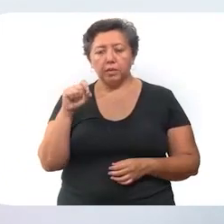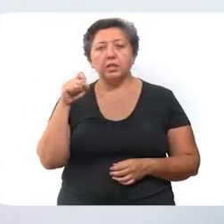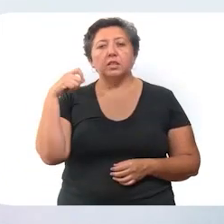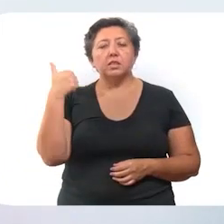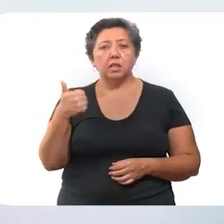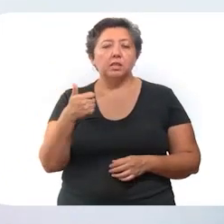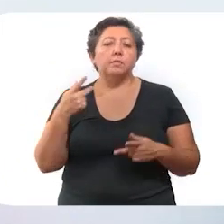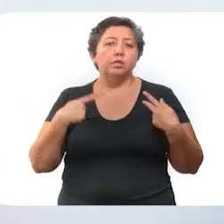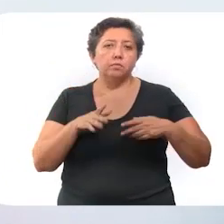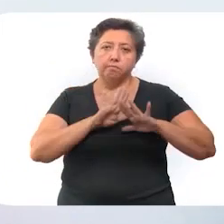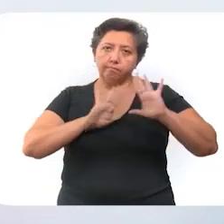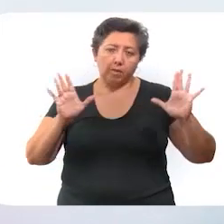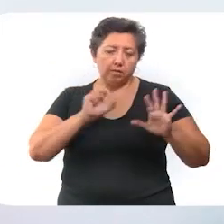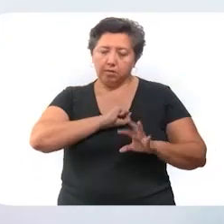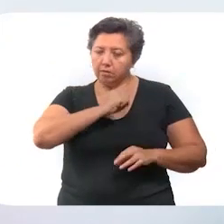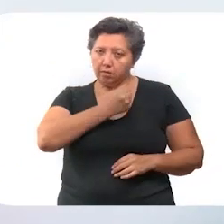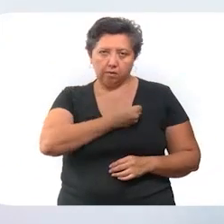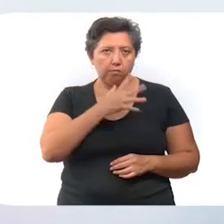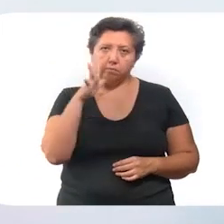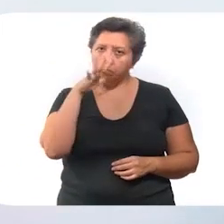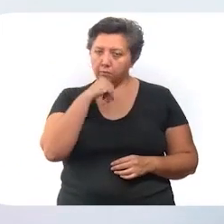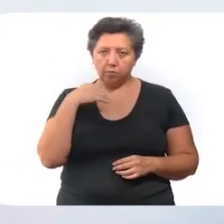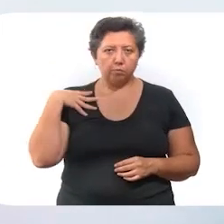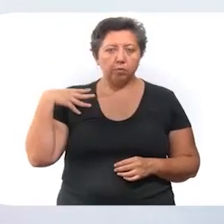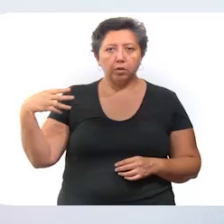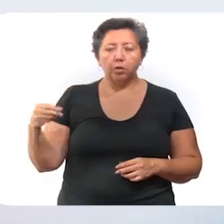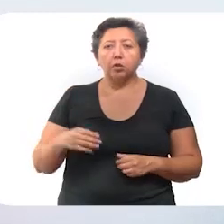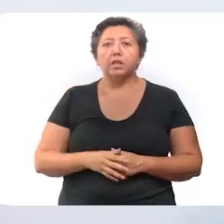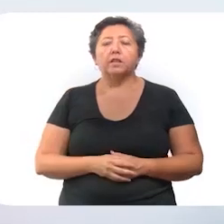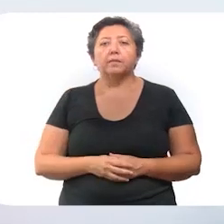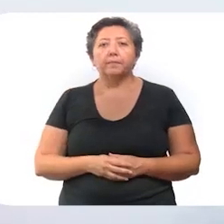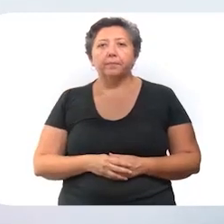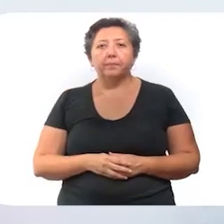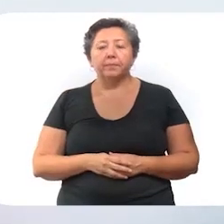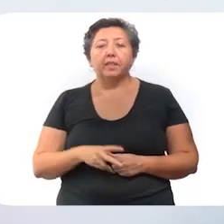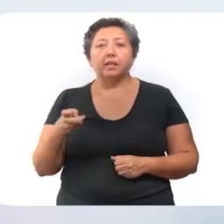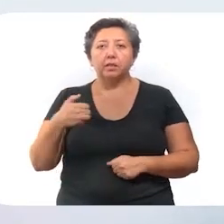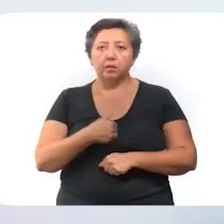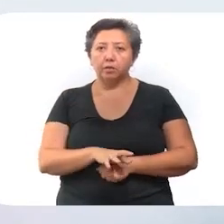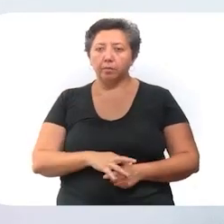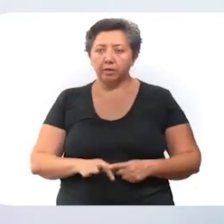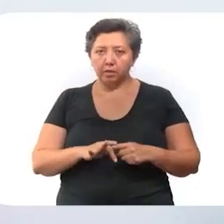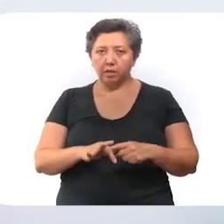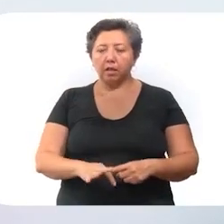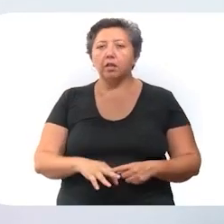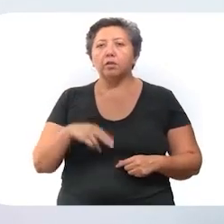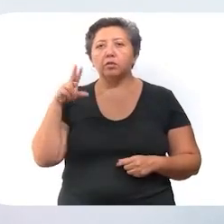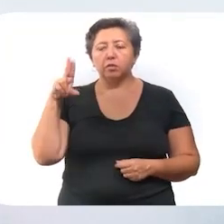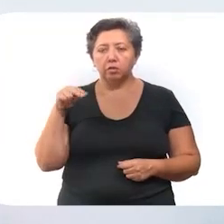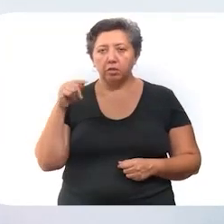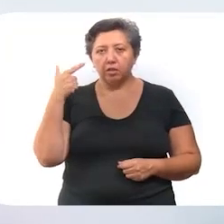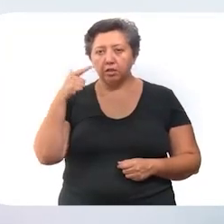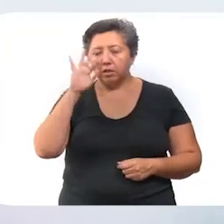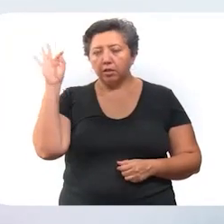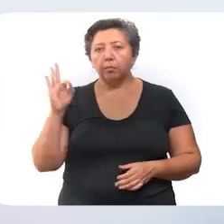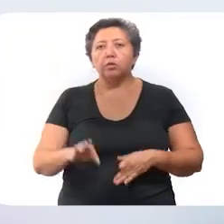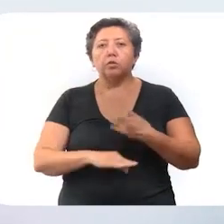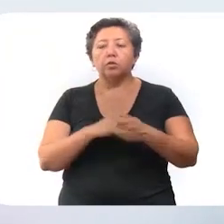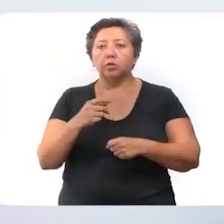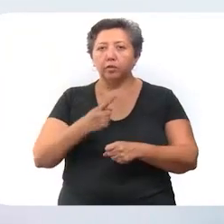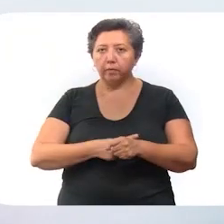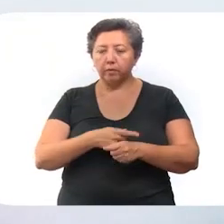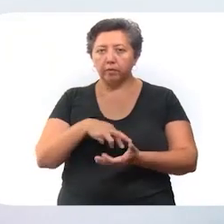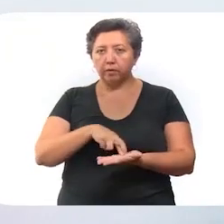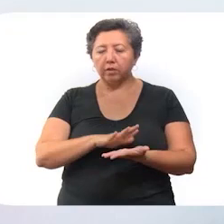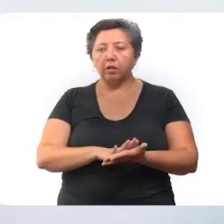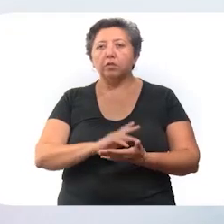57.226 pacientes ya se recuperaron, no presentan síntomas ni pueden contagiar. Esta cifra representa el 87% del